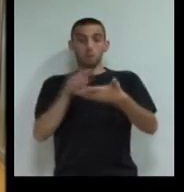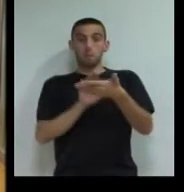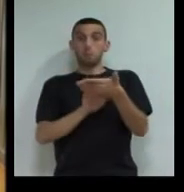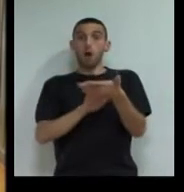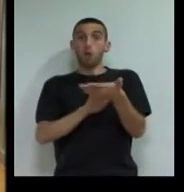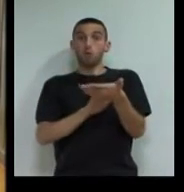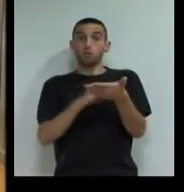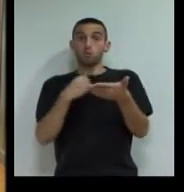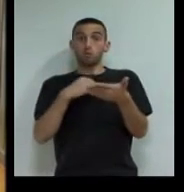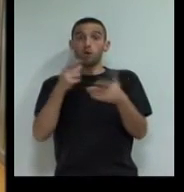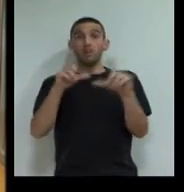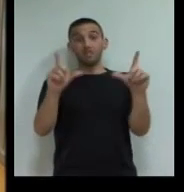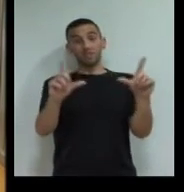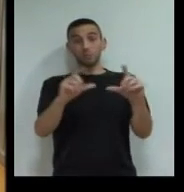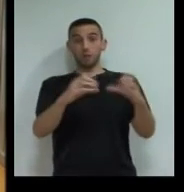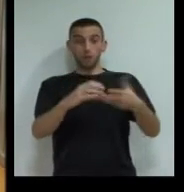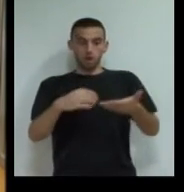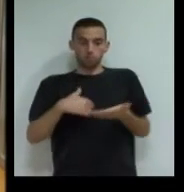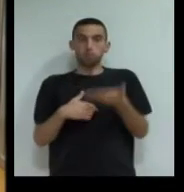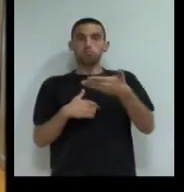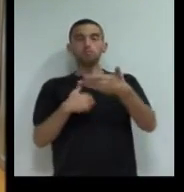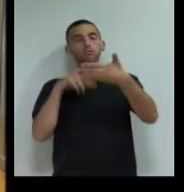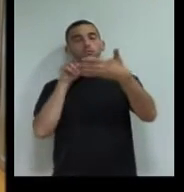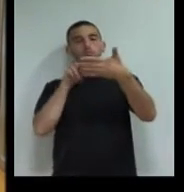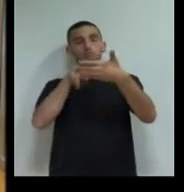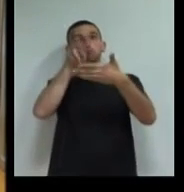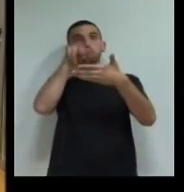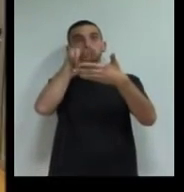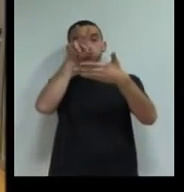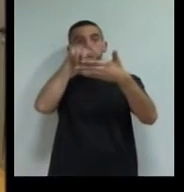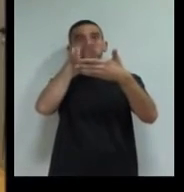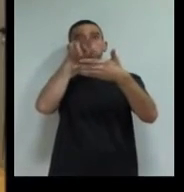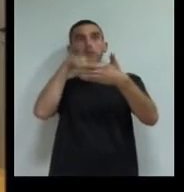puedan, pues es un avance, o sea, es un avance. Sí, lo que hacemos nosotros. Claro.